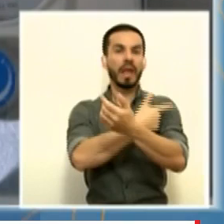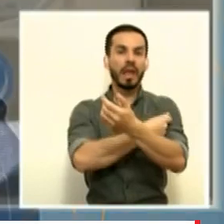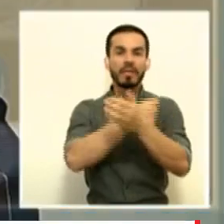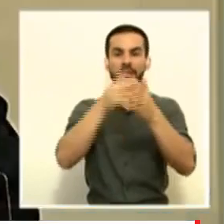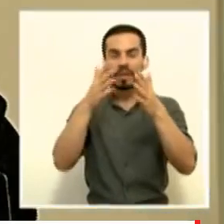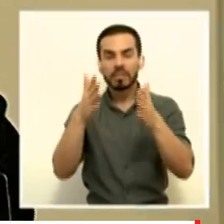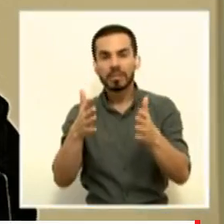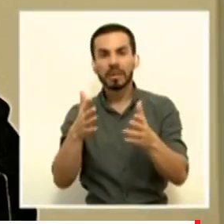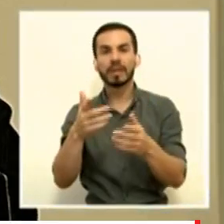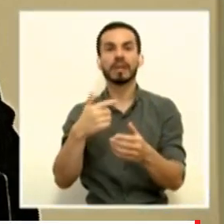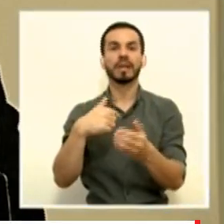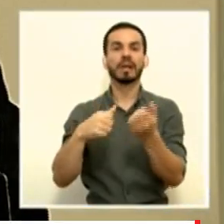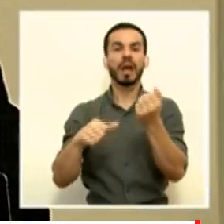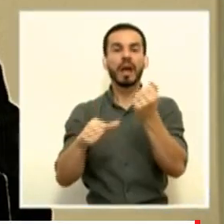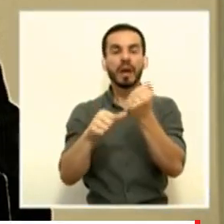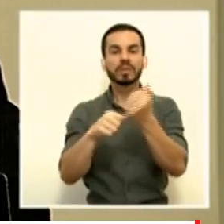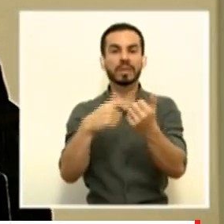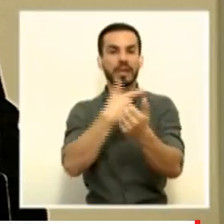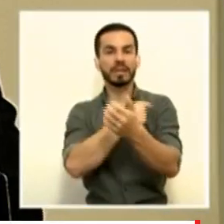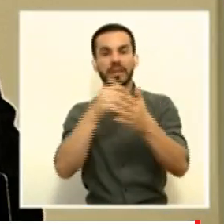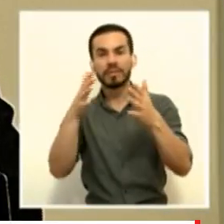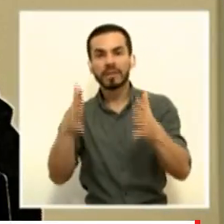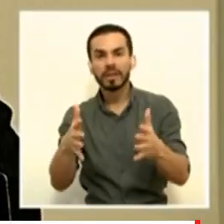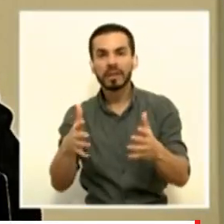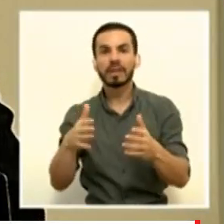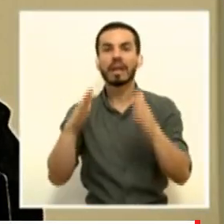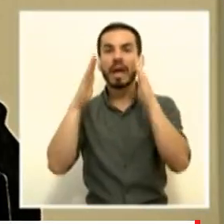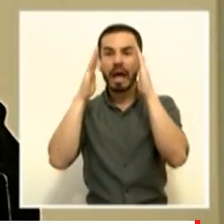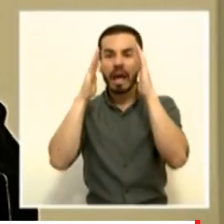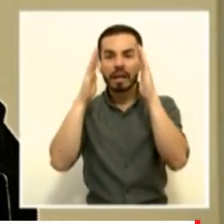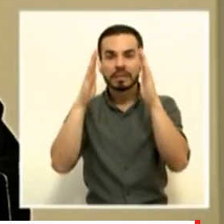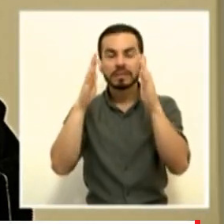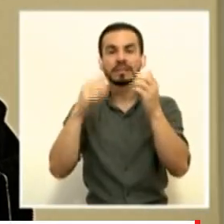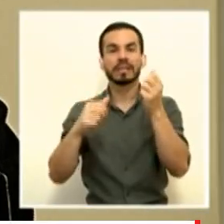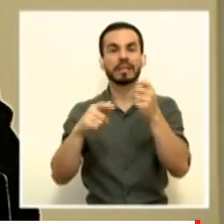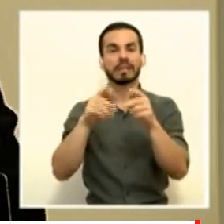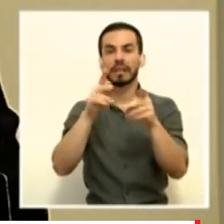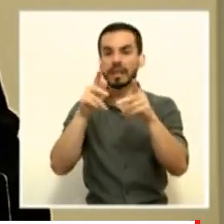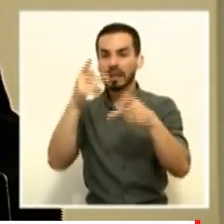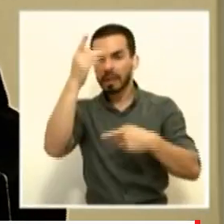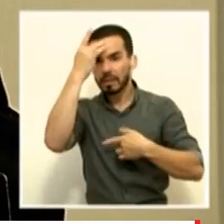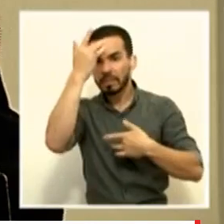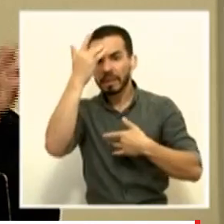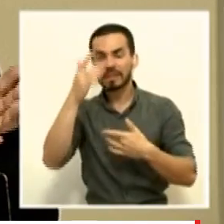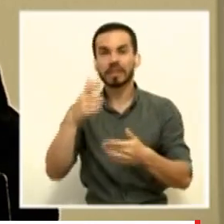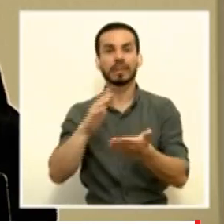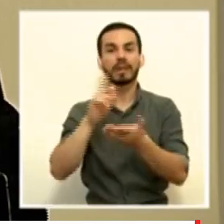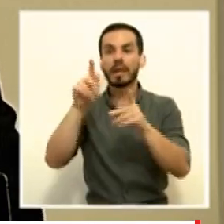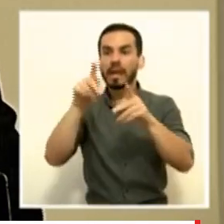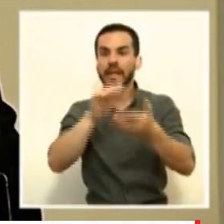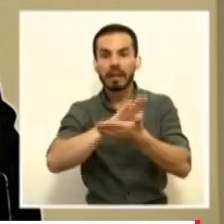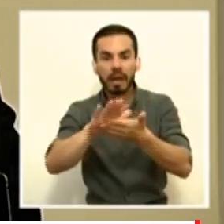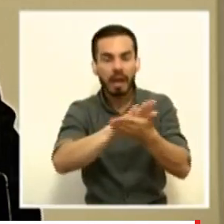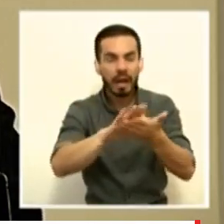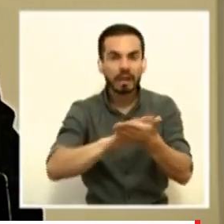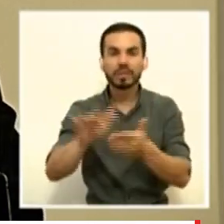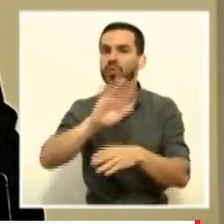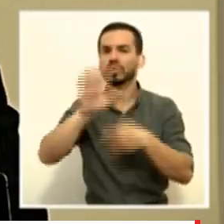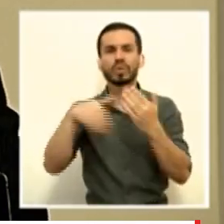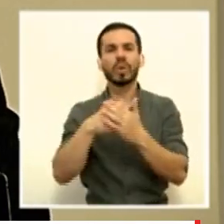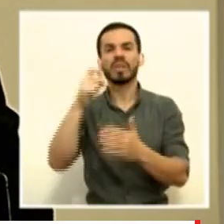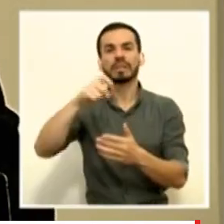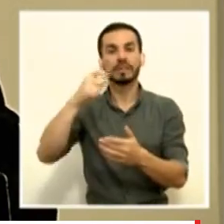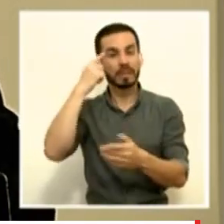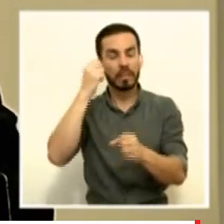enfermeras, auxiliares de enfermería, asistentes de pacientes, personal de aseo, o sea, en fin, todo lo que se ocupa para la